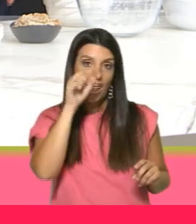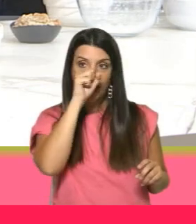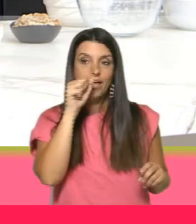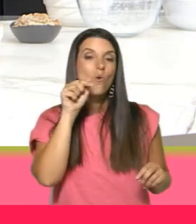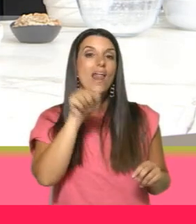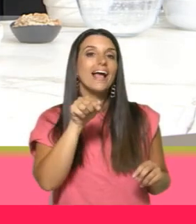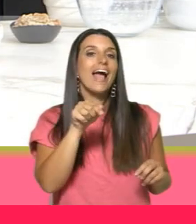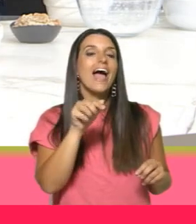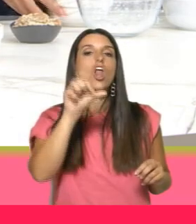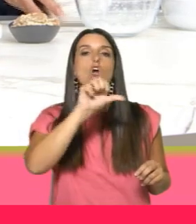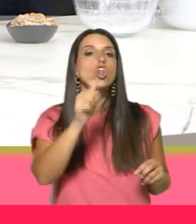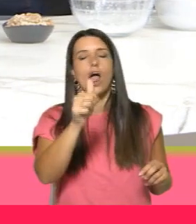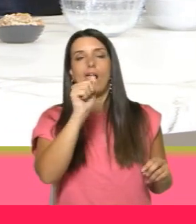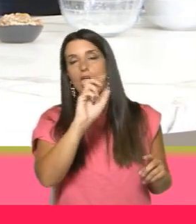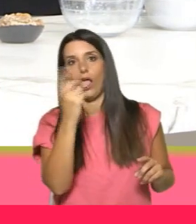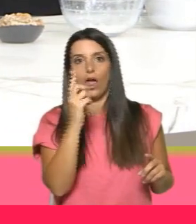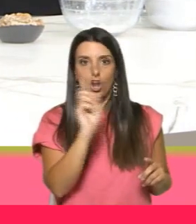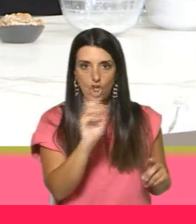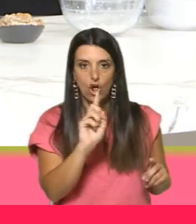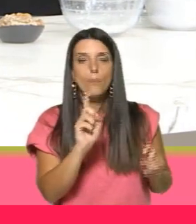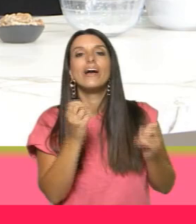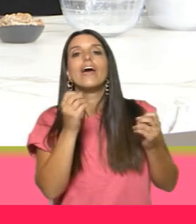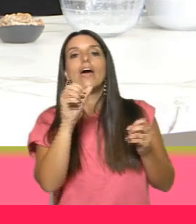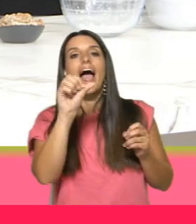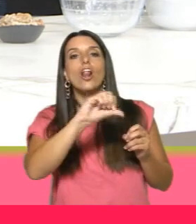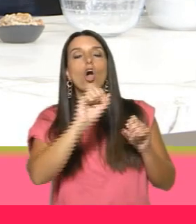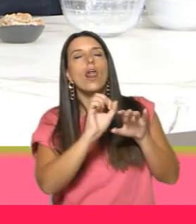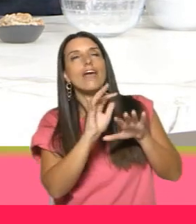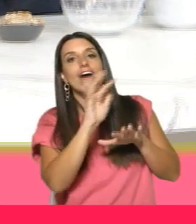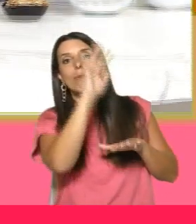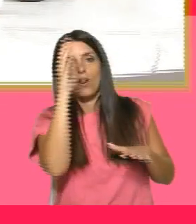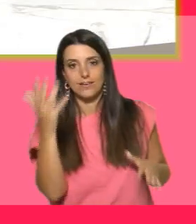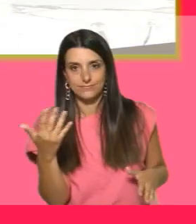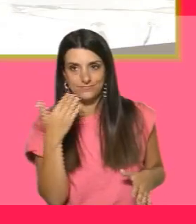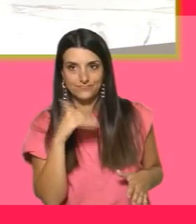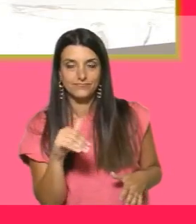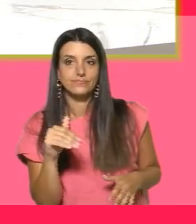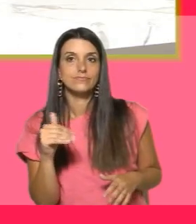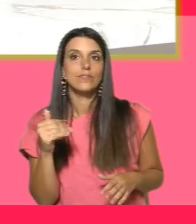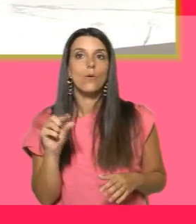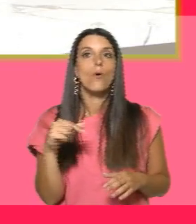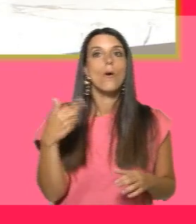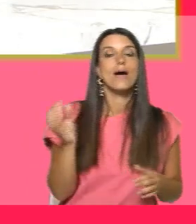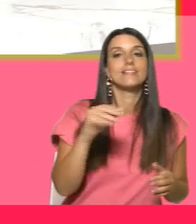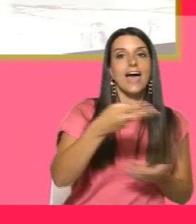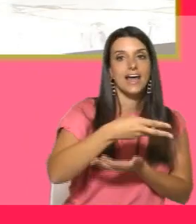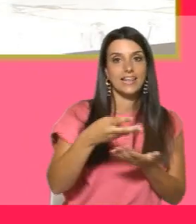acá se te evapora, pero viste que siempre un poquito, mira, agregamos el resto del ron, agregamos lo que nos queda de